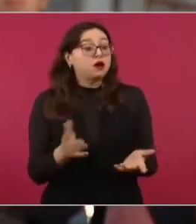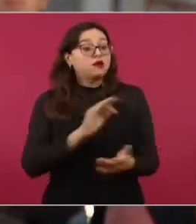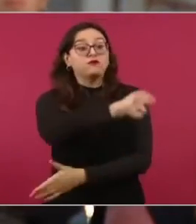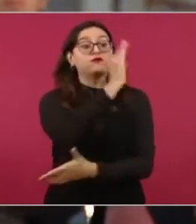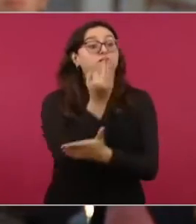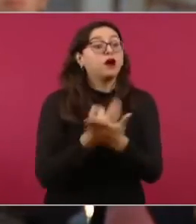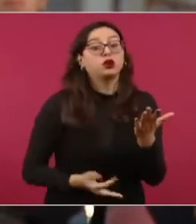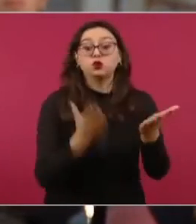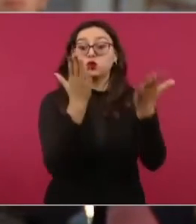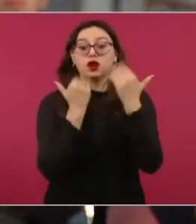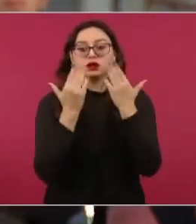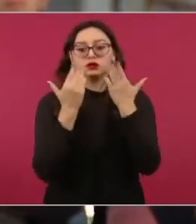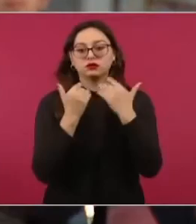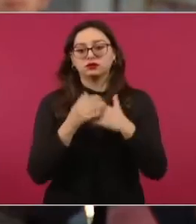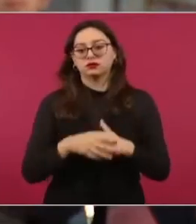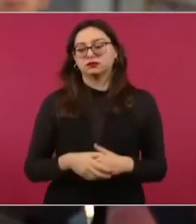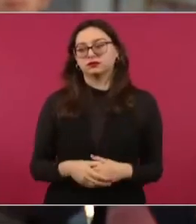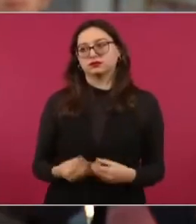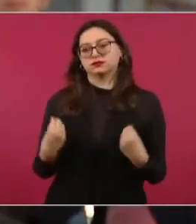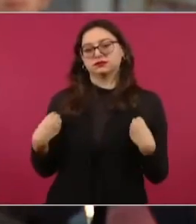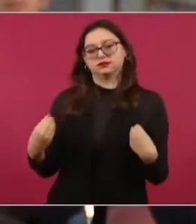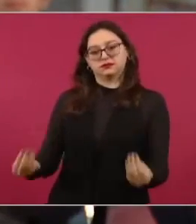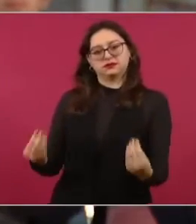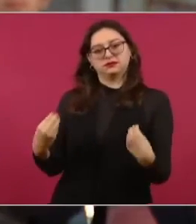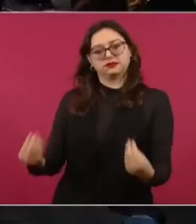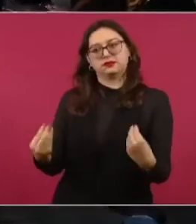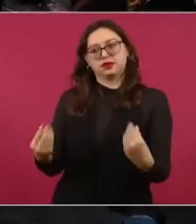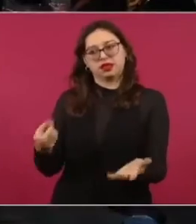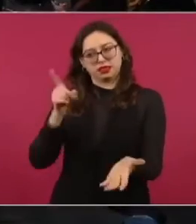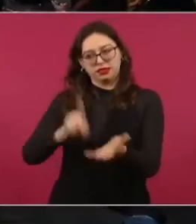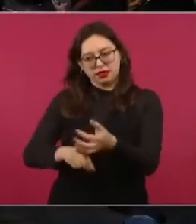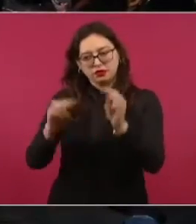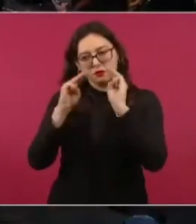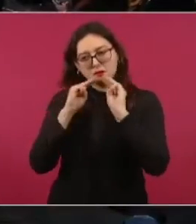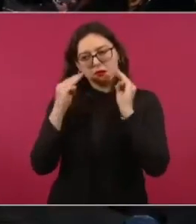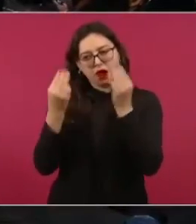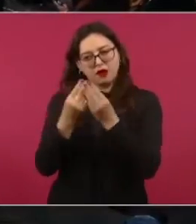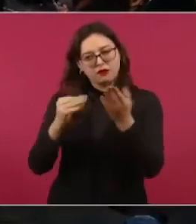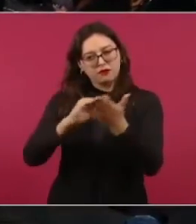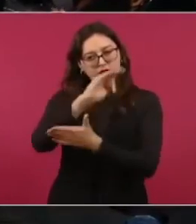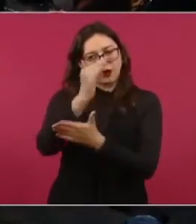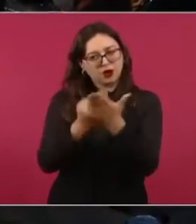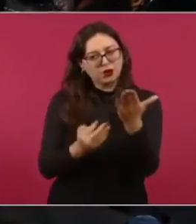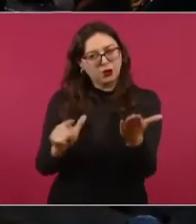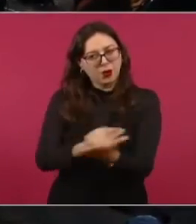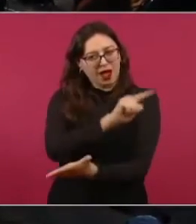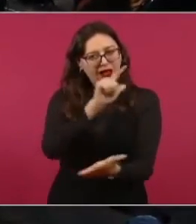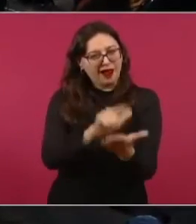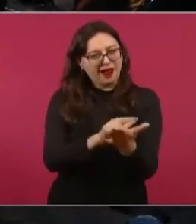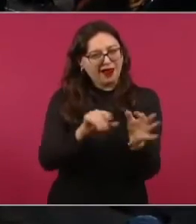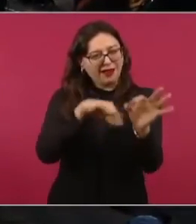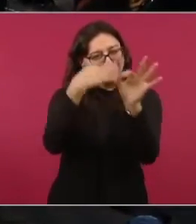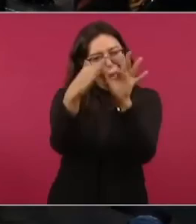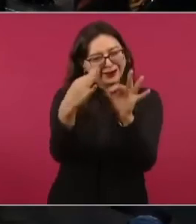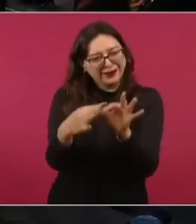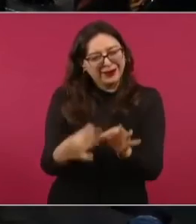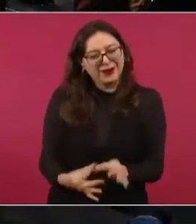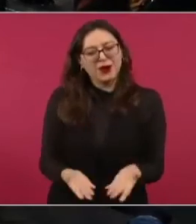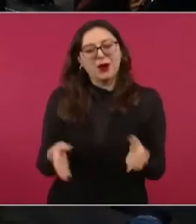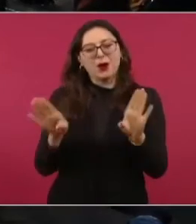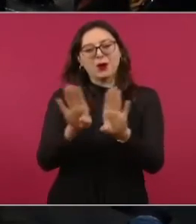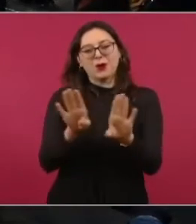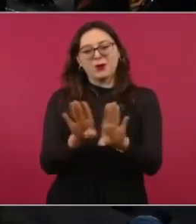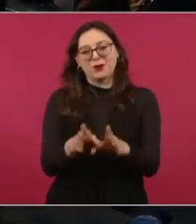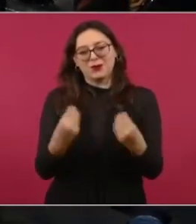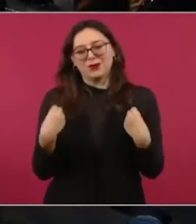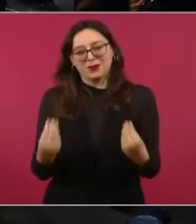que no habría, es hasta ridículo pensar que pudiera haber facturas emitidas por Joaquín Guzmán Loera y firmadas por Genaro García